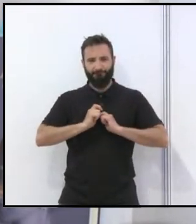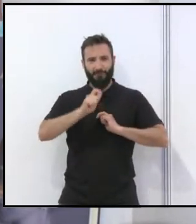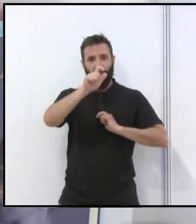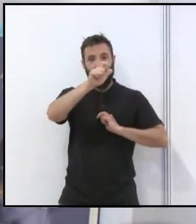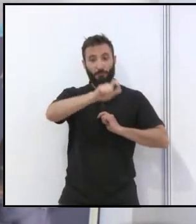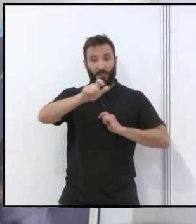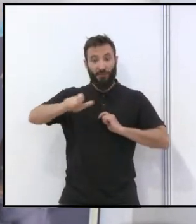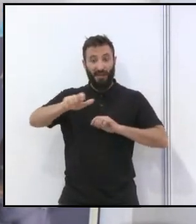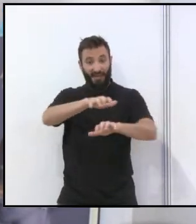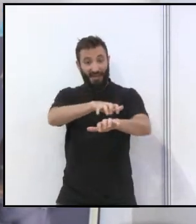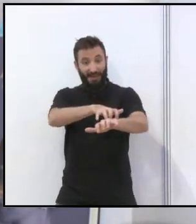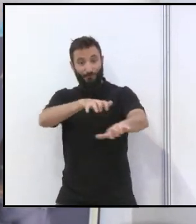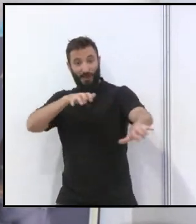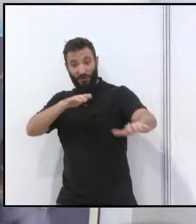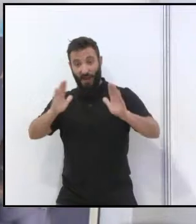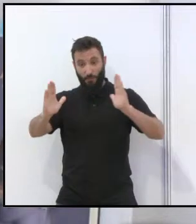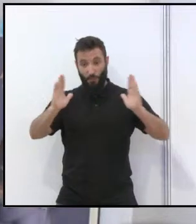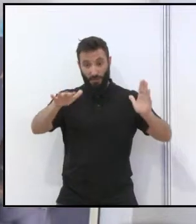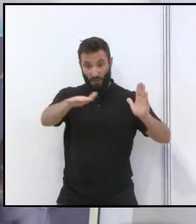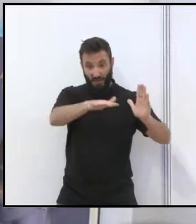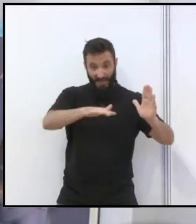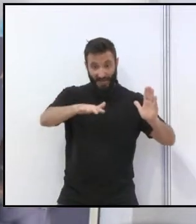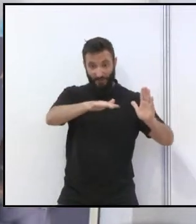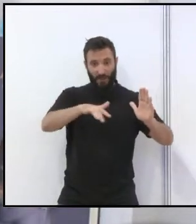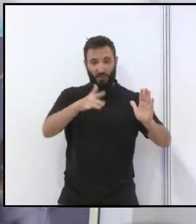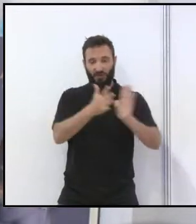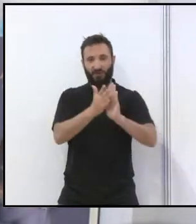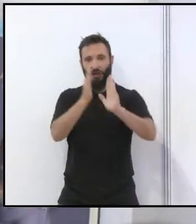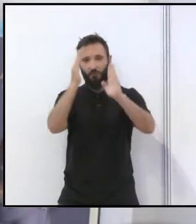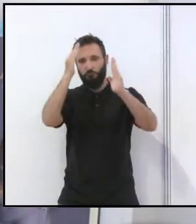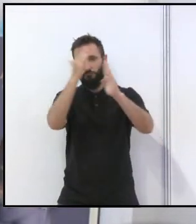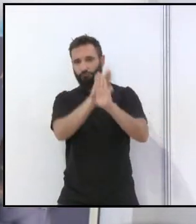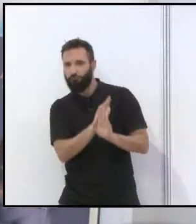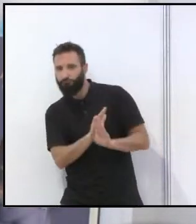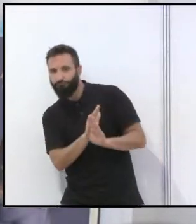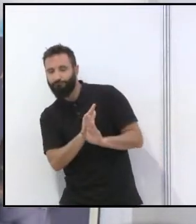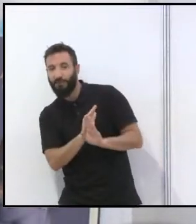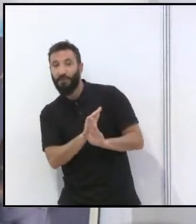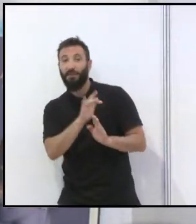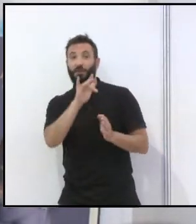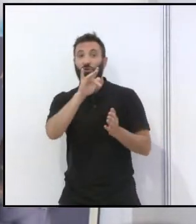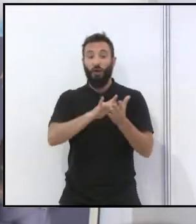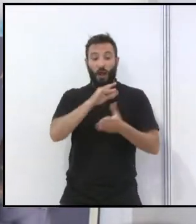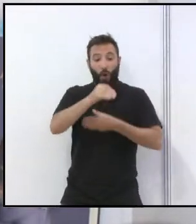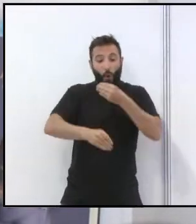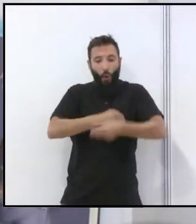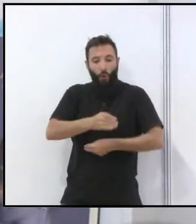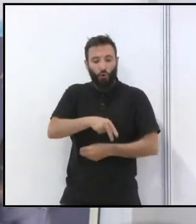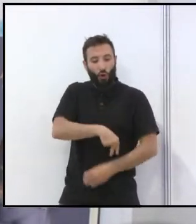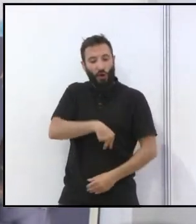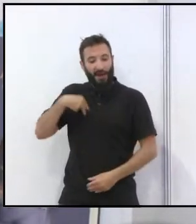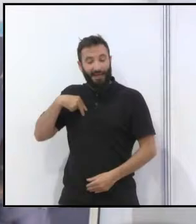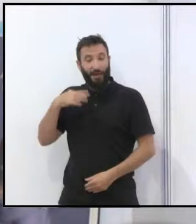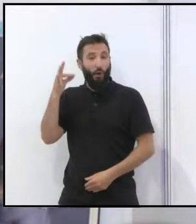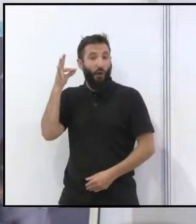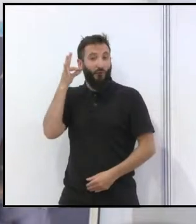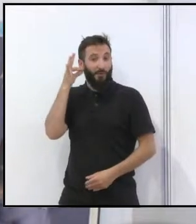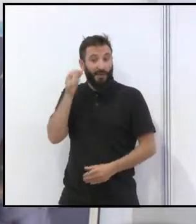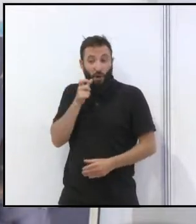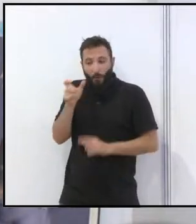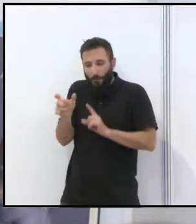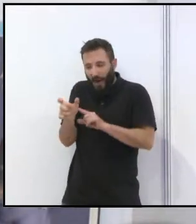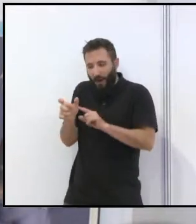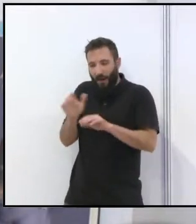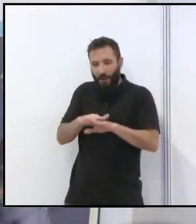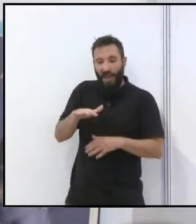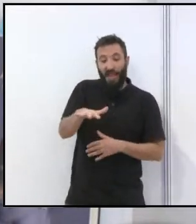son mayoría en ese espacio. Y el hecho de que el uso del genérico femenino en espacios donde la mayoría